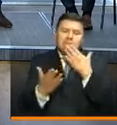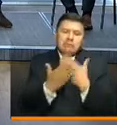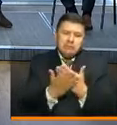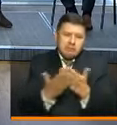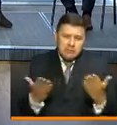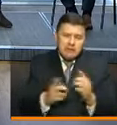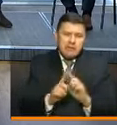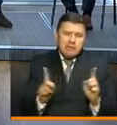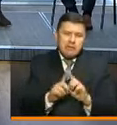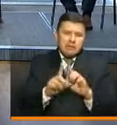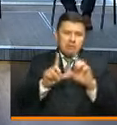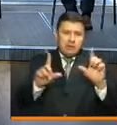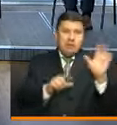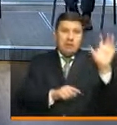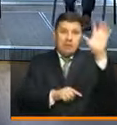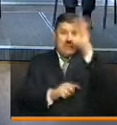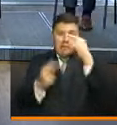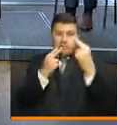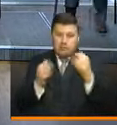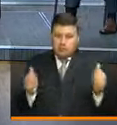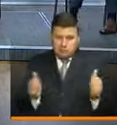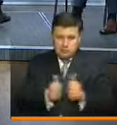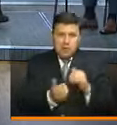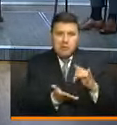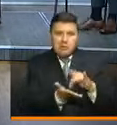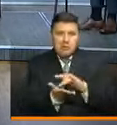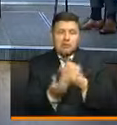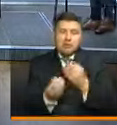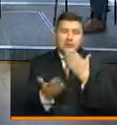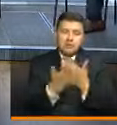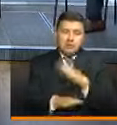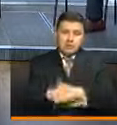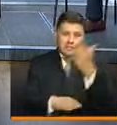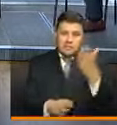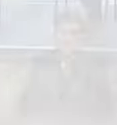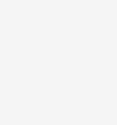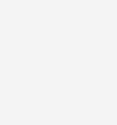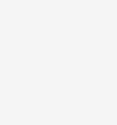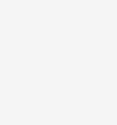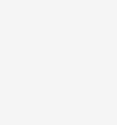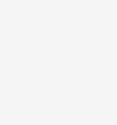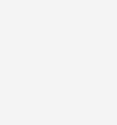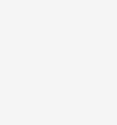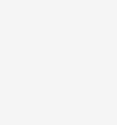en diferentes países y a los colegas que participaron también. Muy buenas tardes.